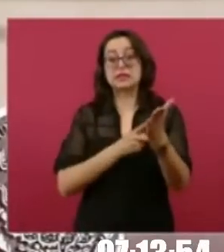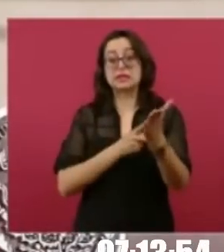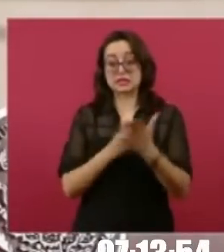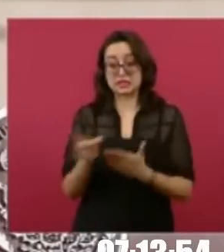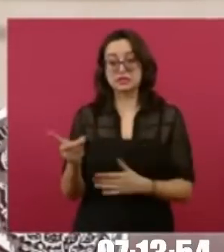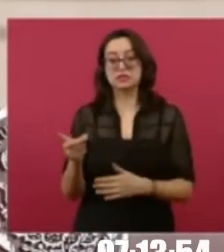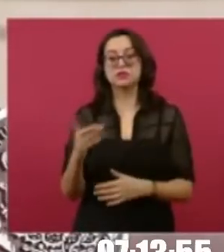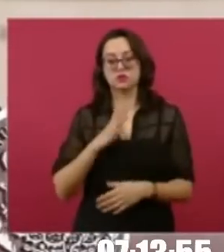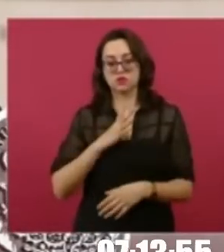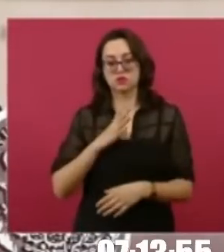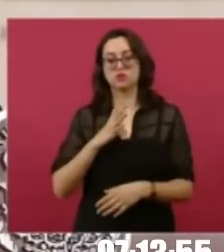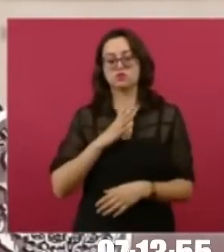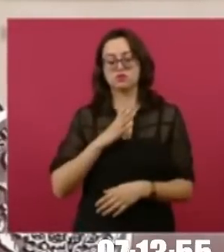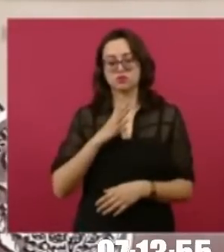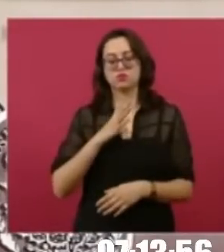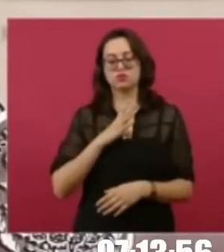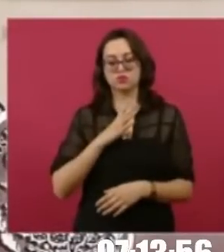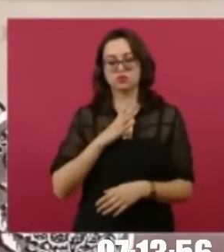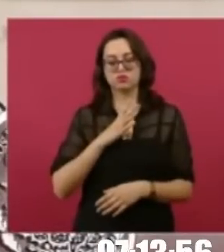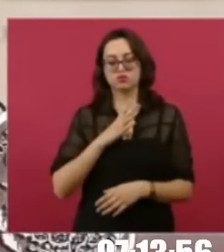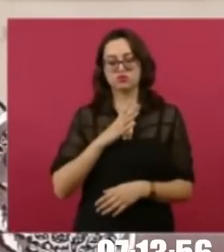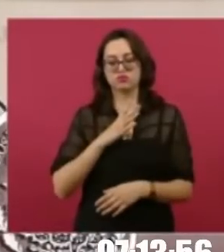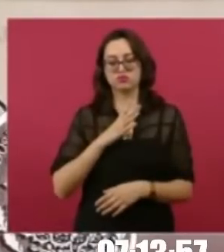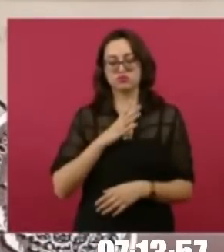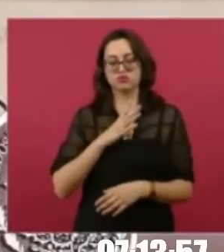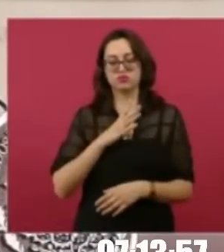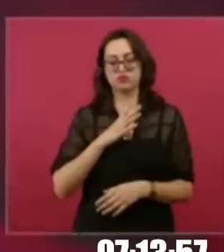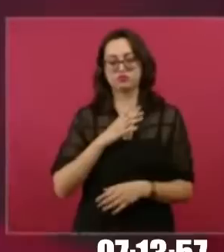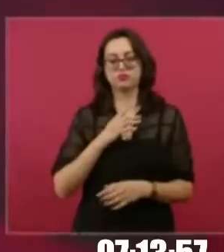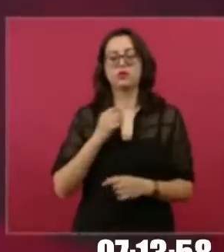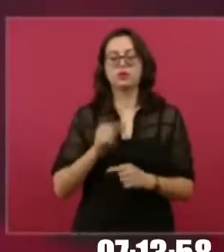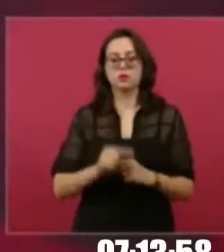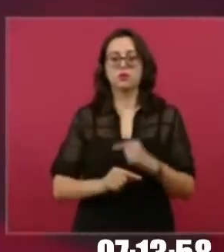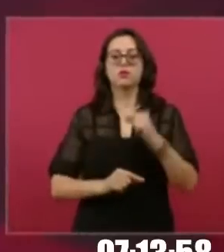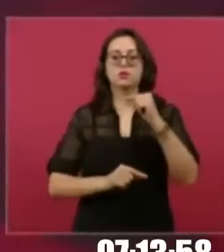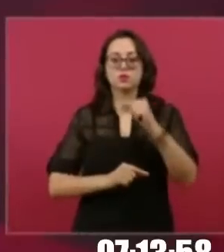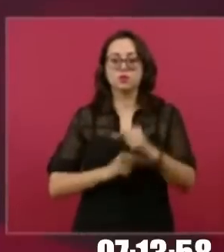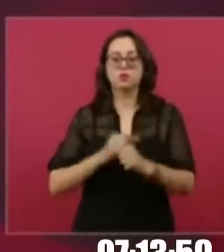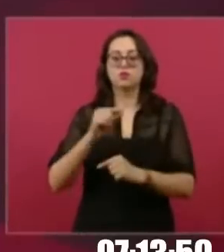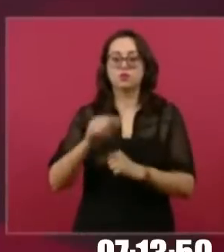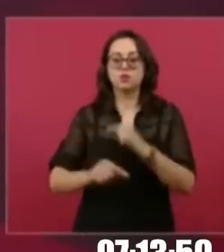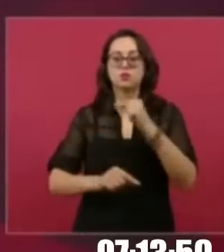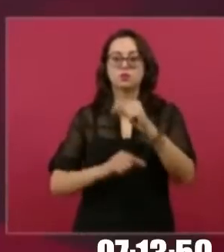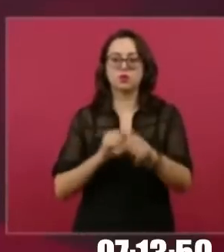Entonces en ese propósito se ha ido avanzando